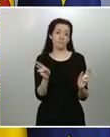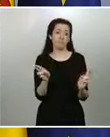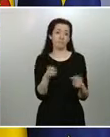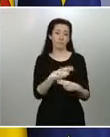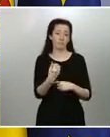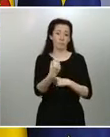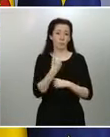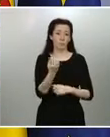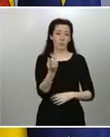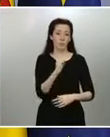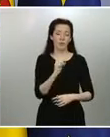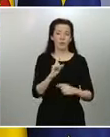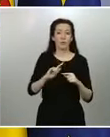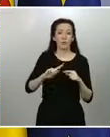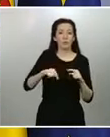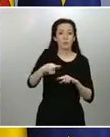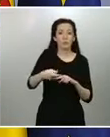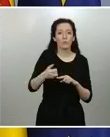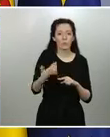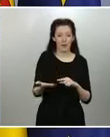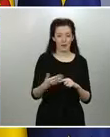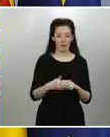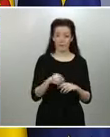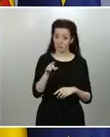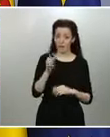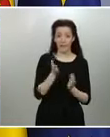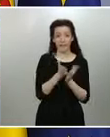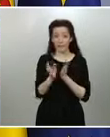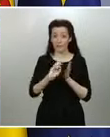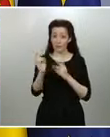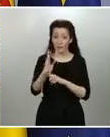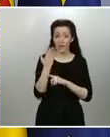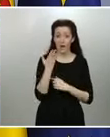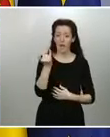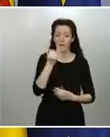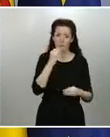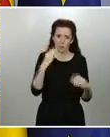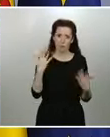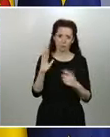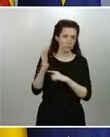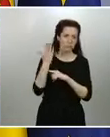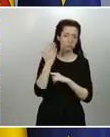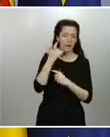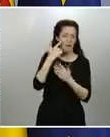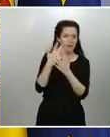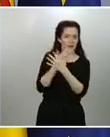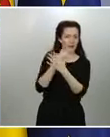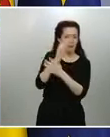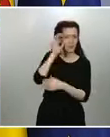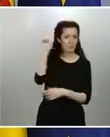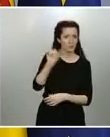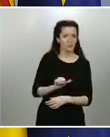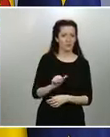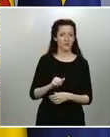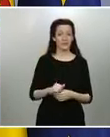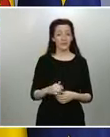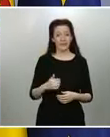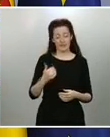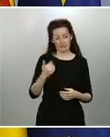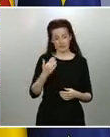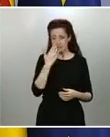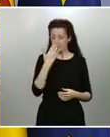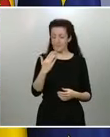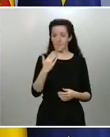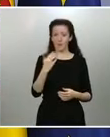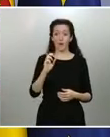que la expongan que la expongan me cuesta mucho entender que haya otra alternativa y esto es